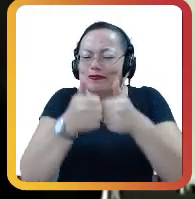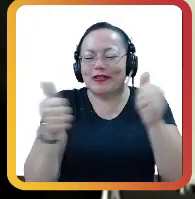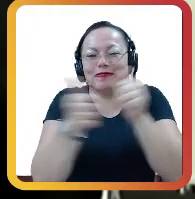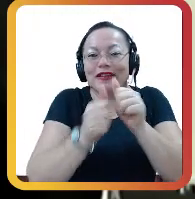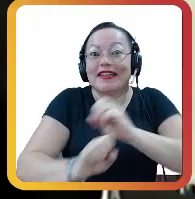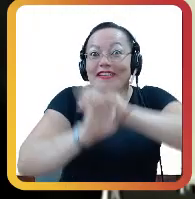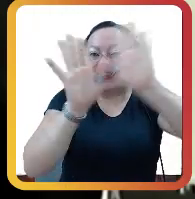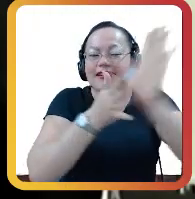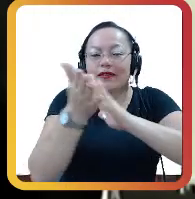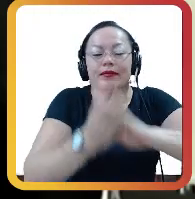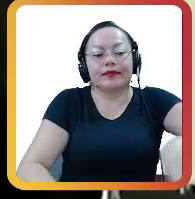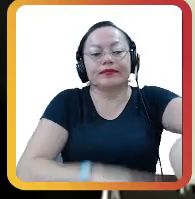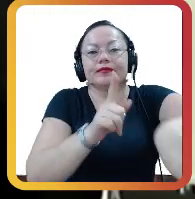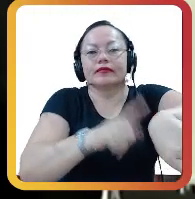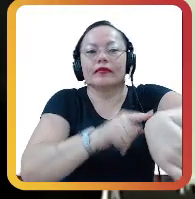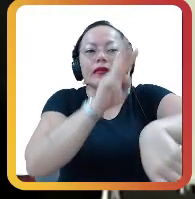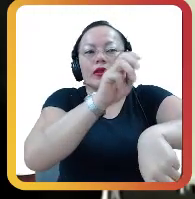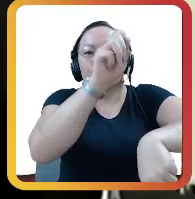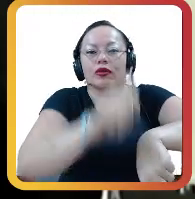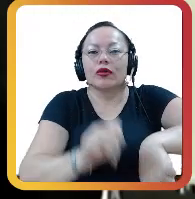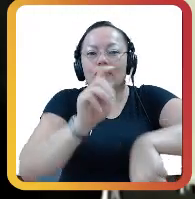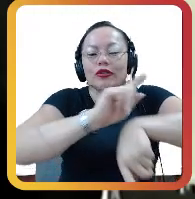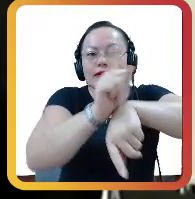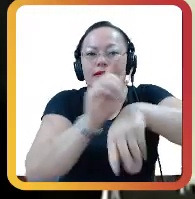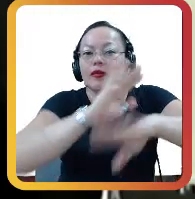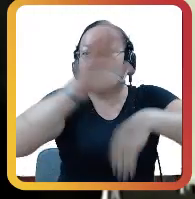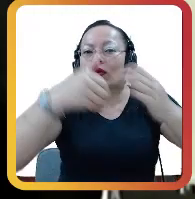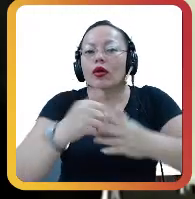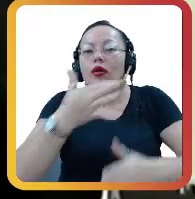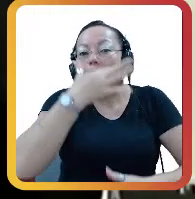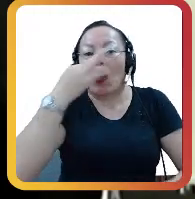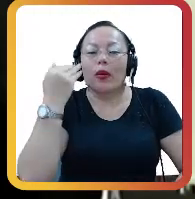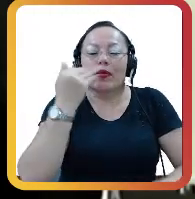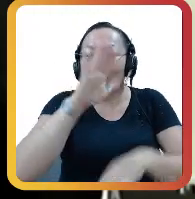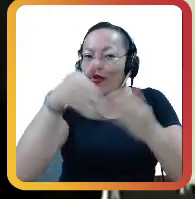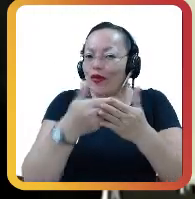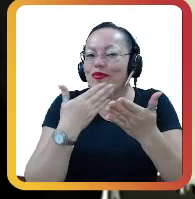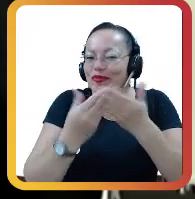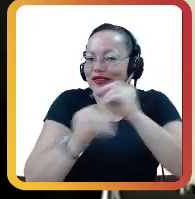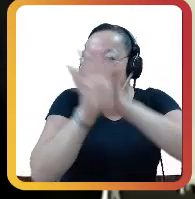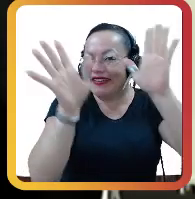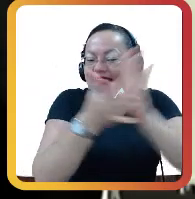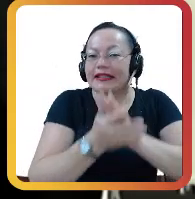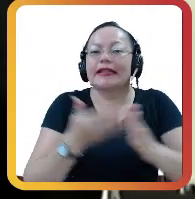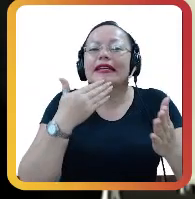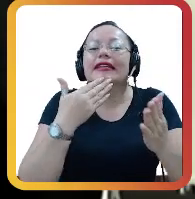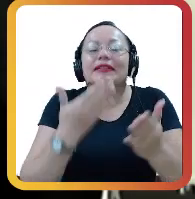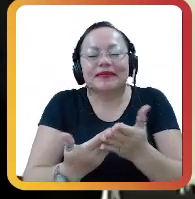magazine. 8 de la mañana, 8 minutos, 8:08. Buenos días para todos y para todas. Para la gente